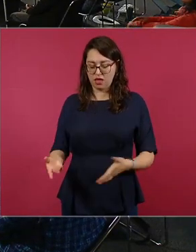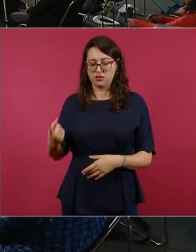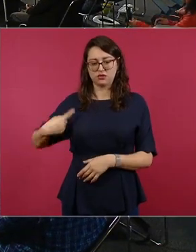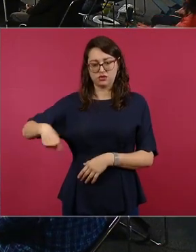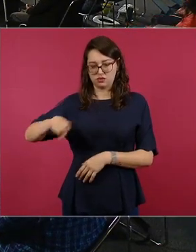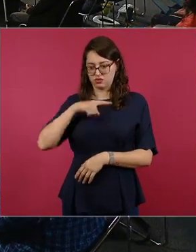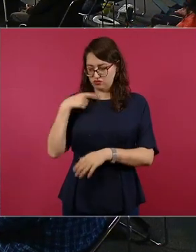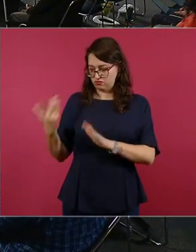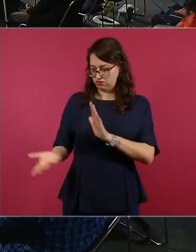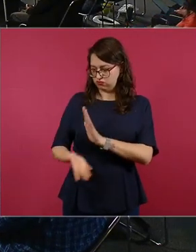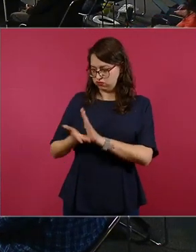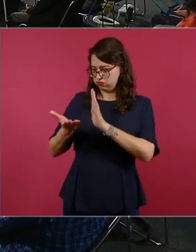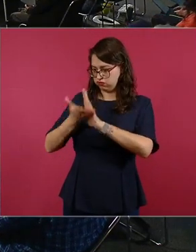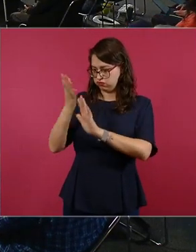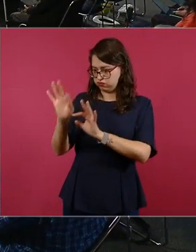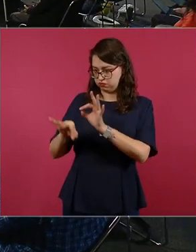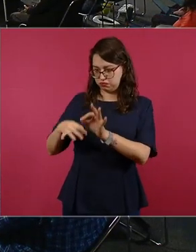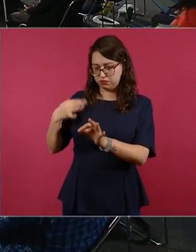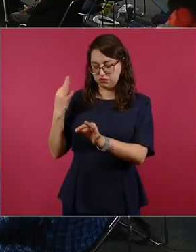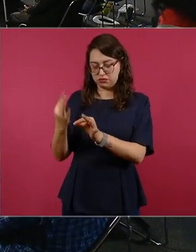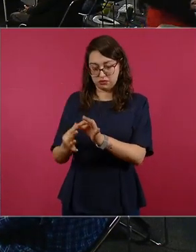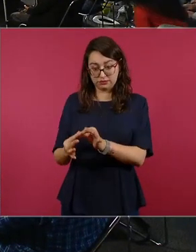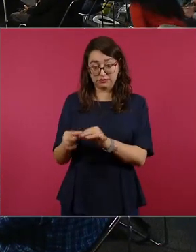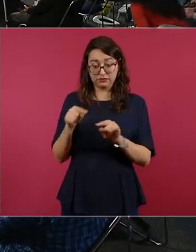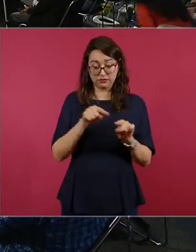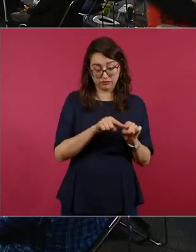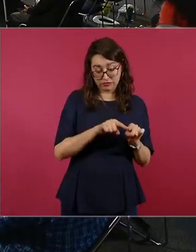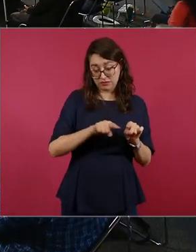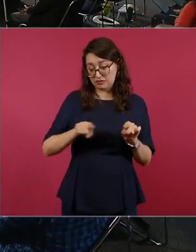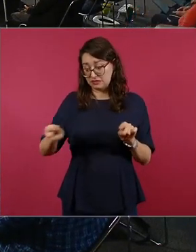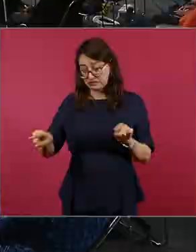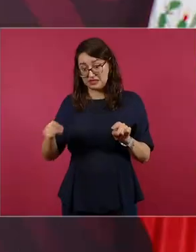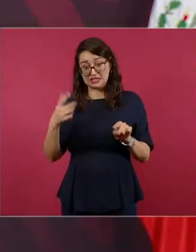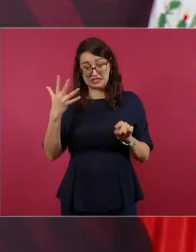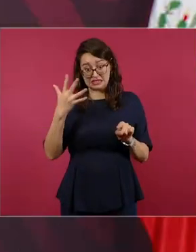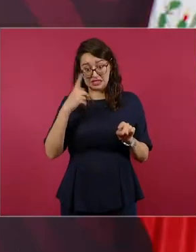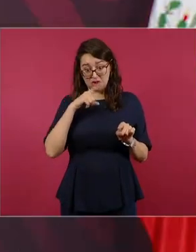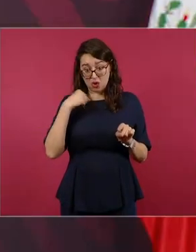a Oaxaca en vez de cinco horas